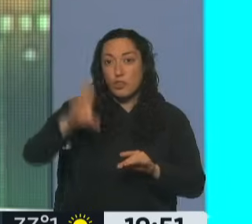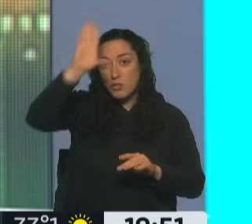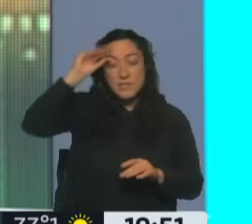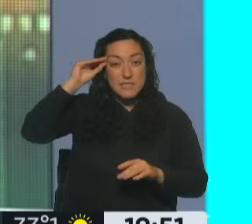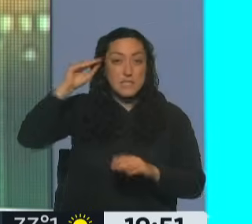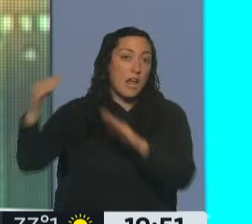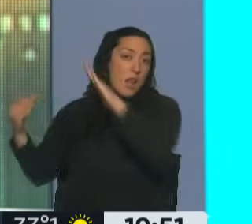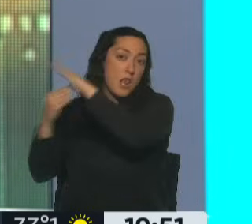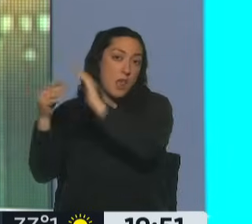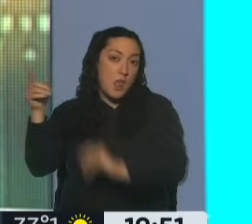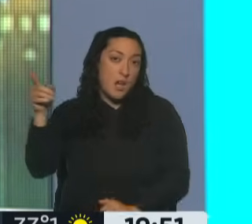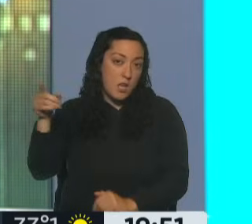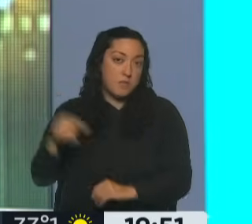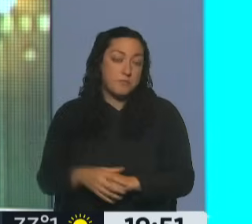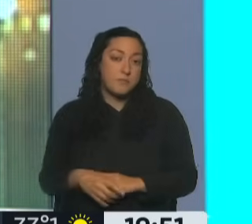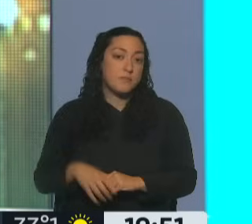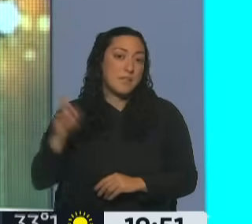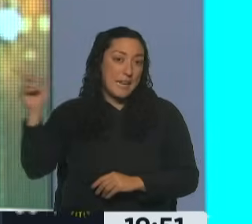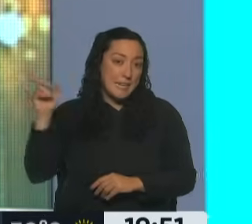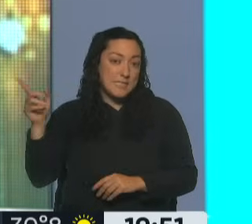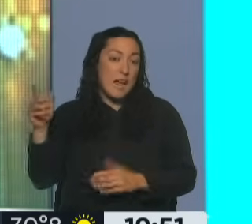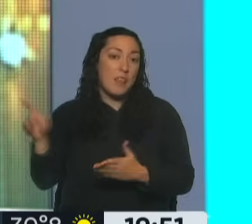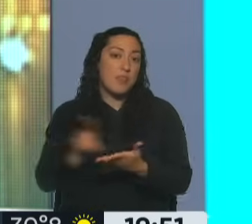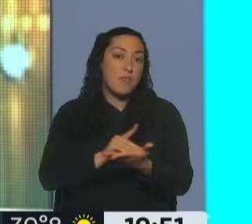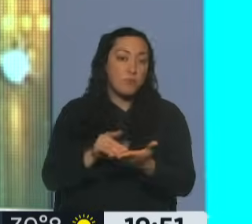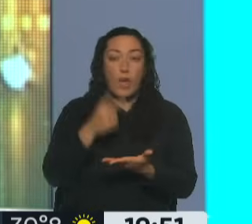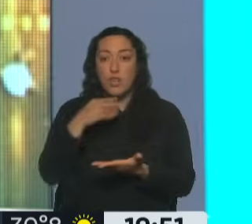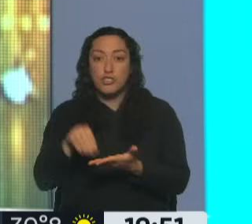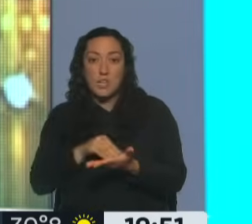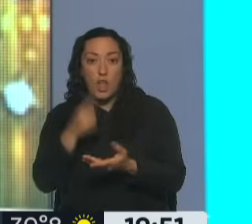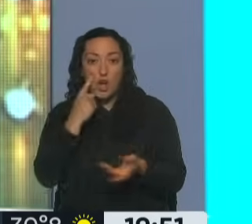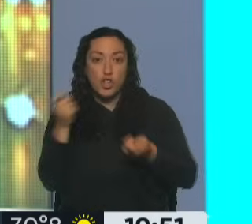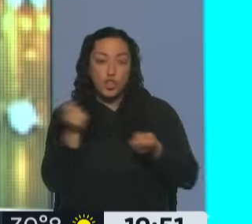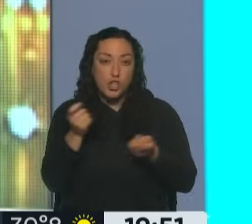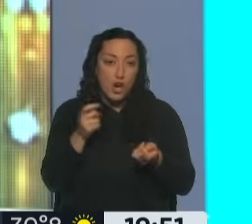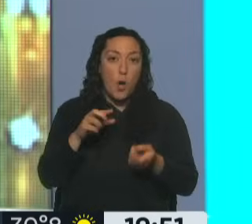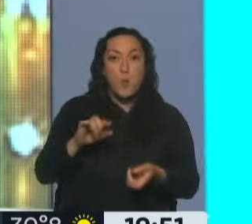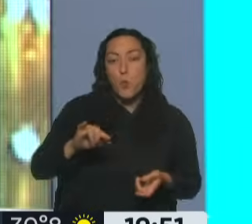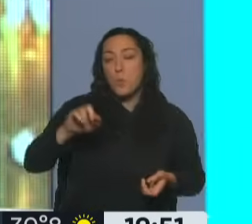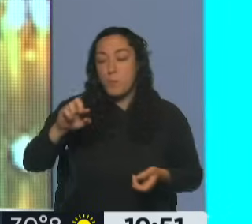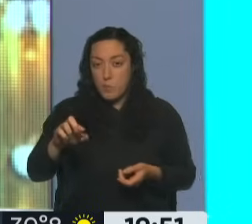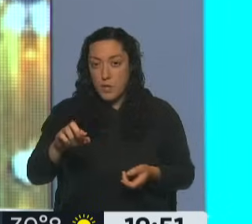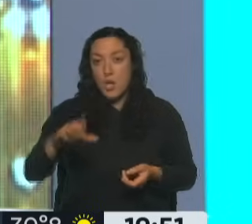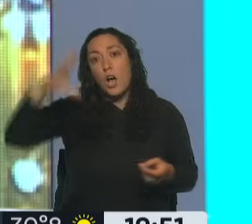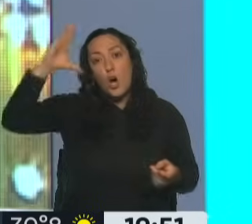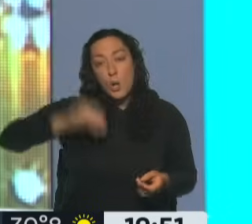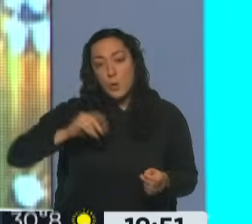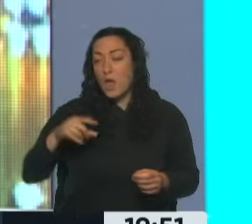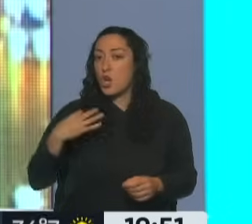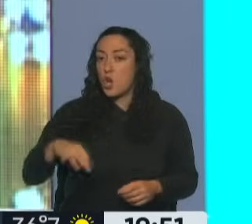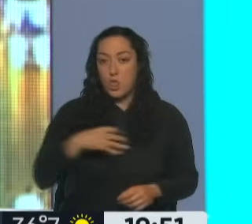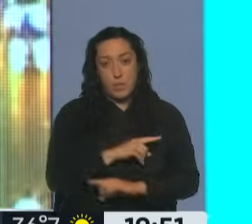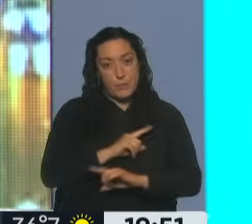a ser la que tiene el control en diputados y en senadores de ese espacio. Y no nos olvidemos